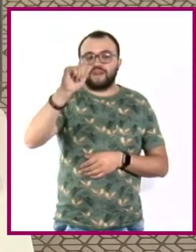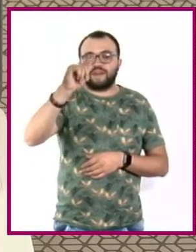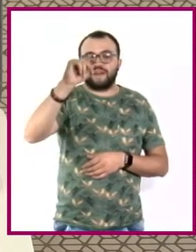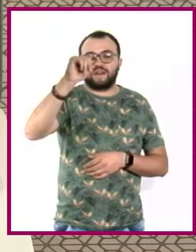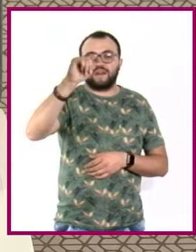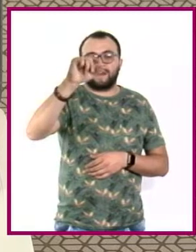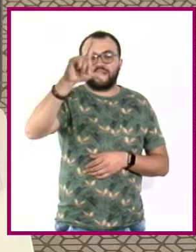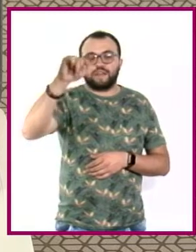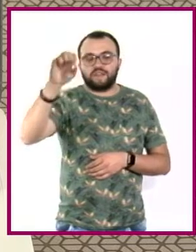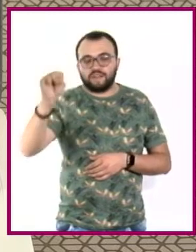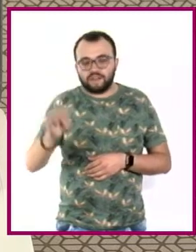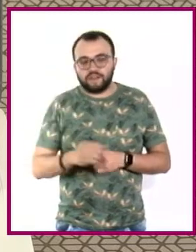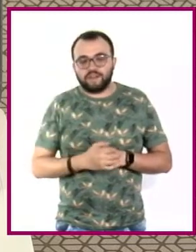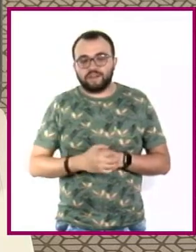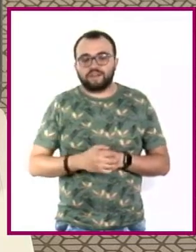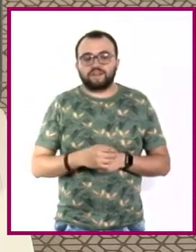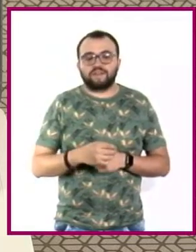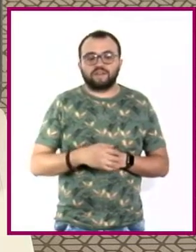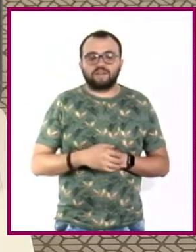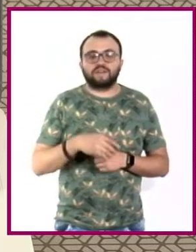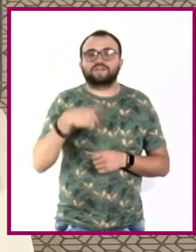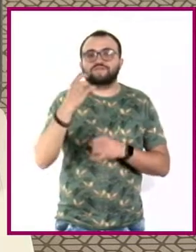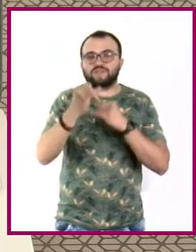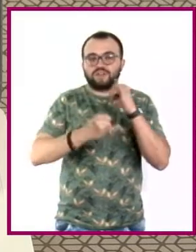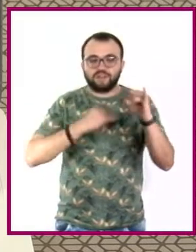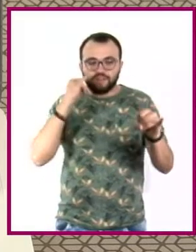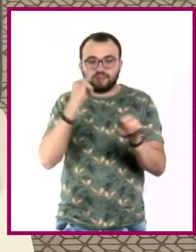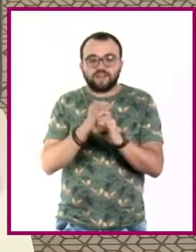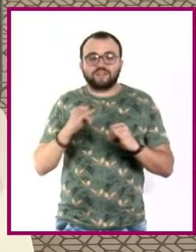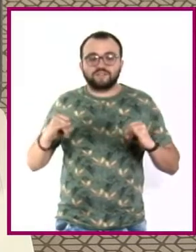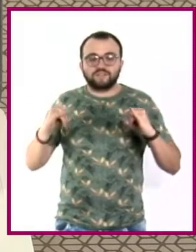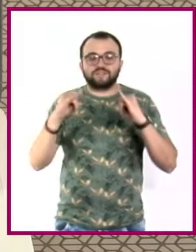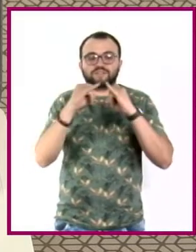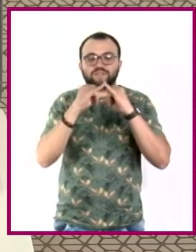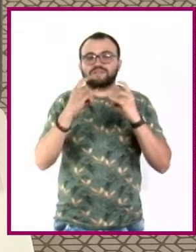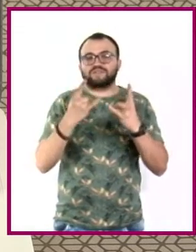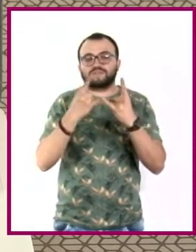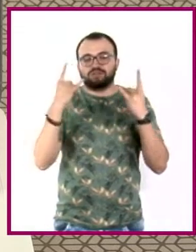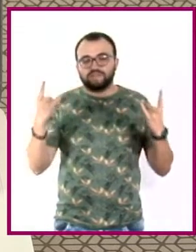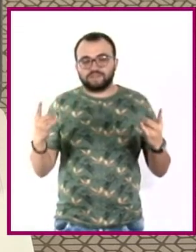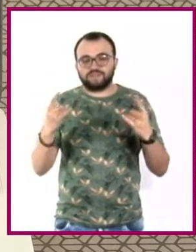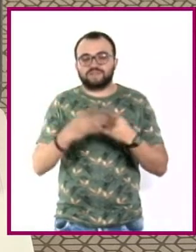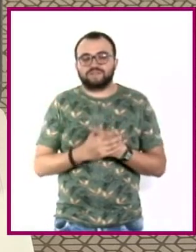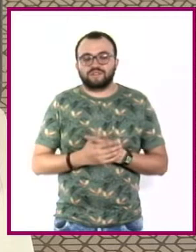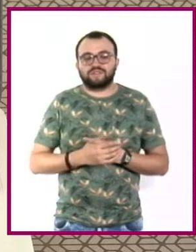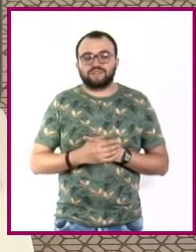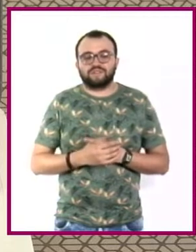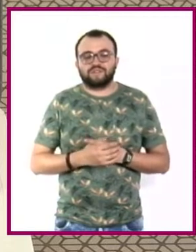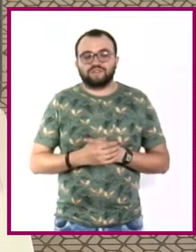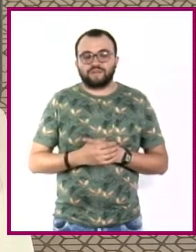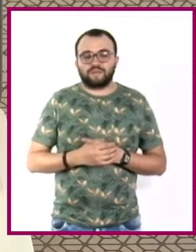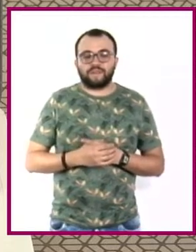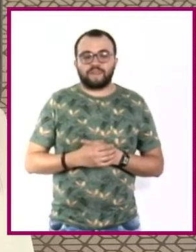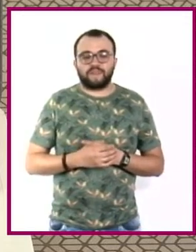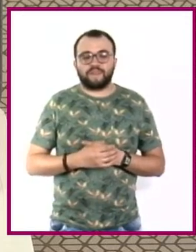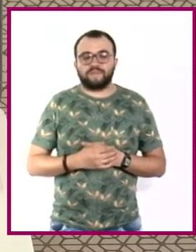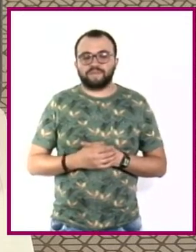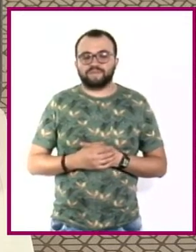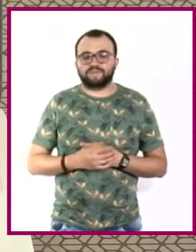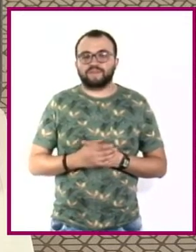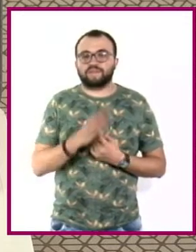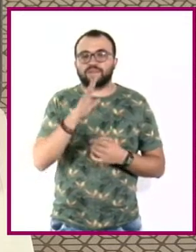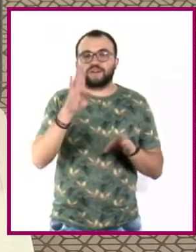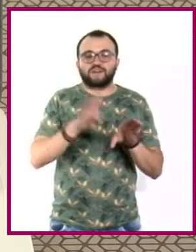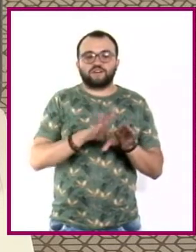Education, la International Institute of Social History, o sea, si quieren los traduzco, que sería como el Atlas de